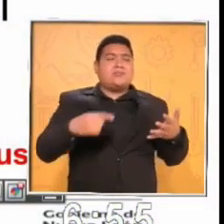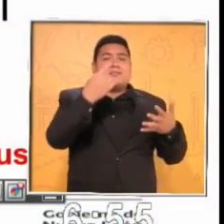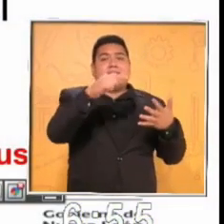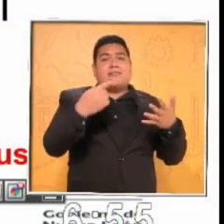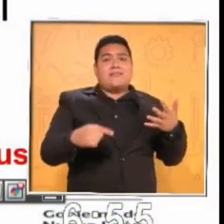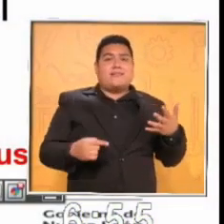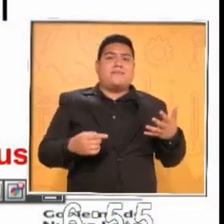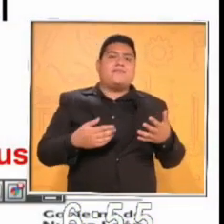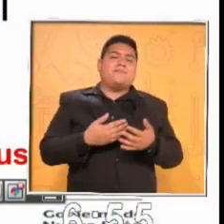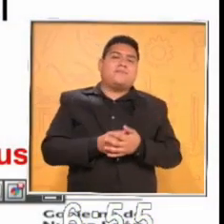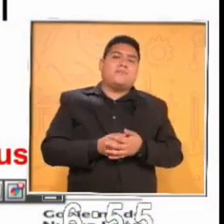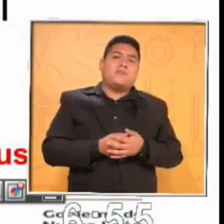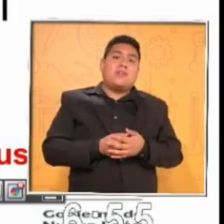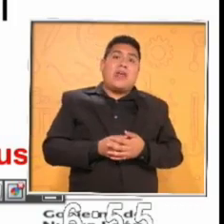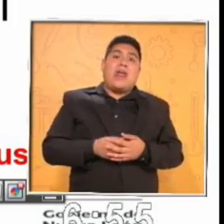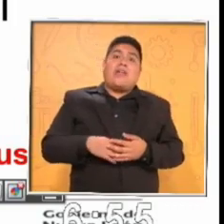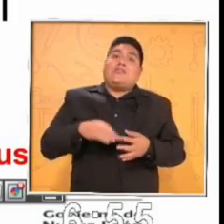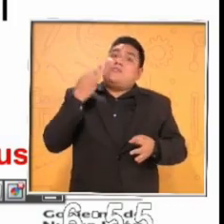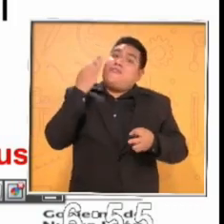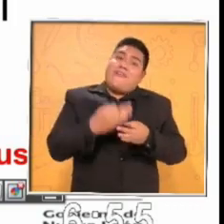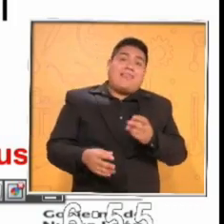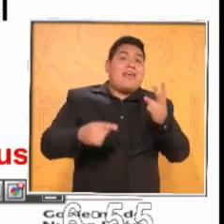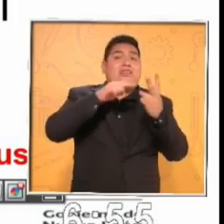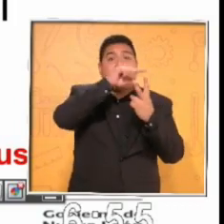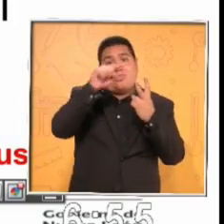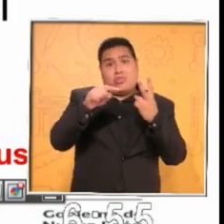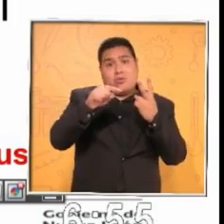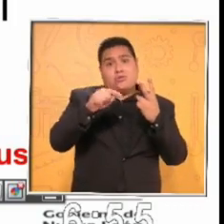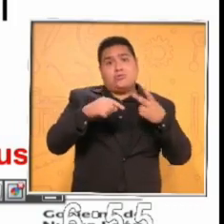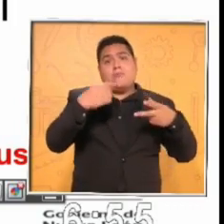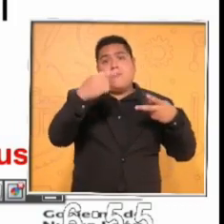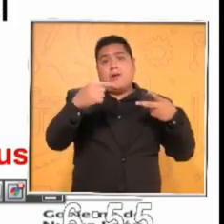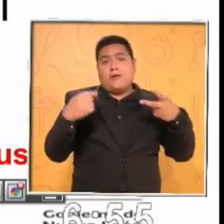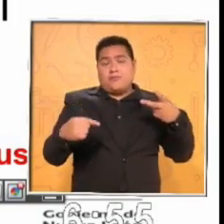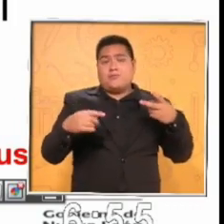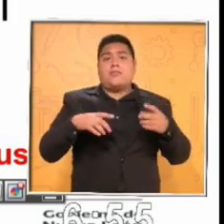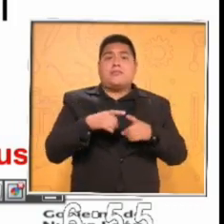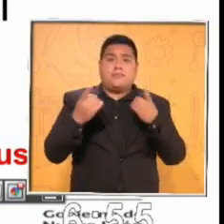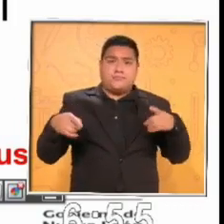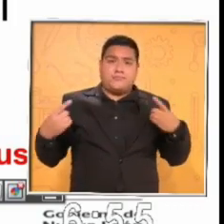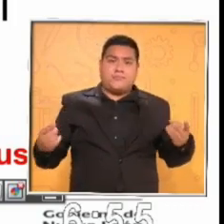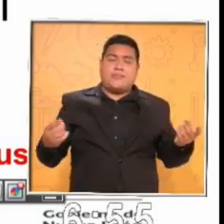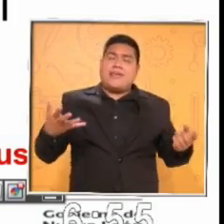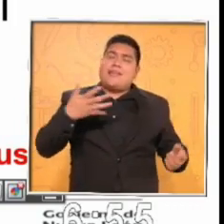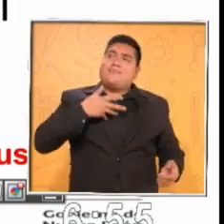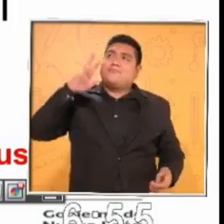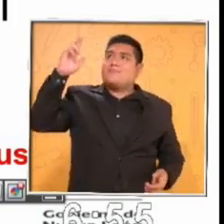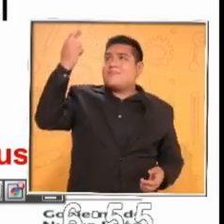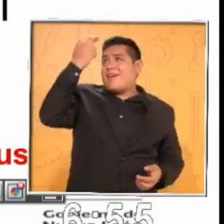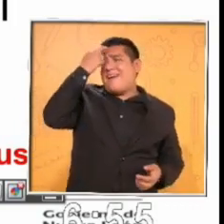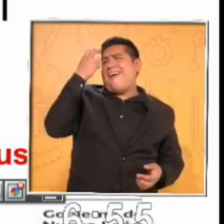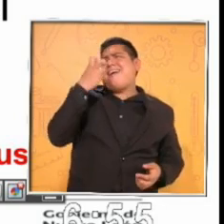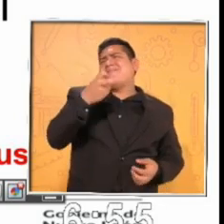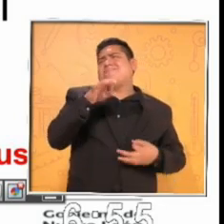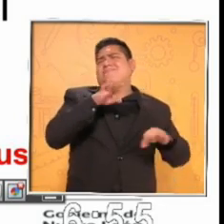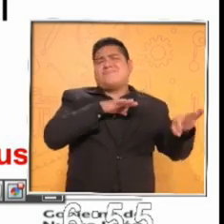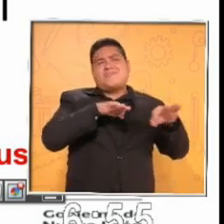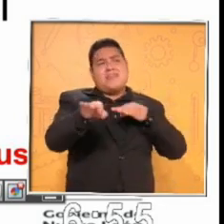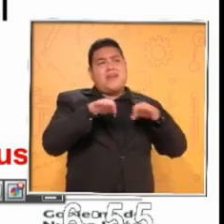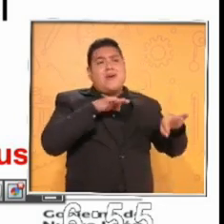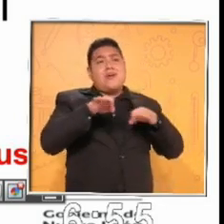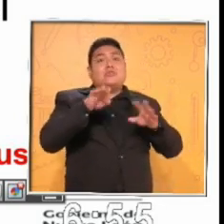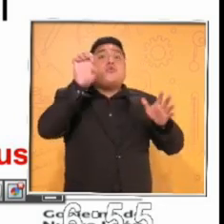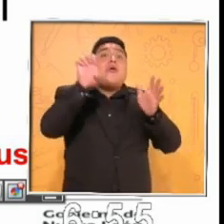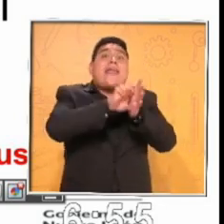del desarrollo. Nos faltan dos párrafos de desarrollo. Tenemos que recordar que este trabajo es un